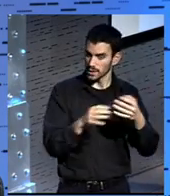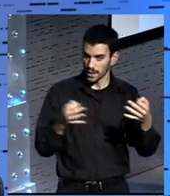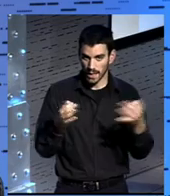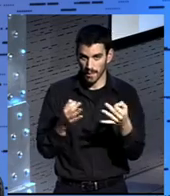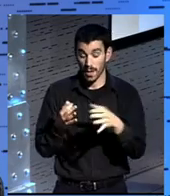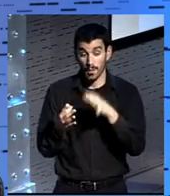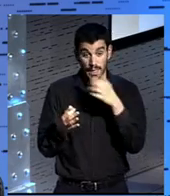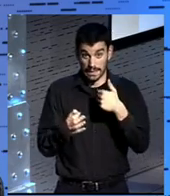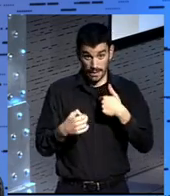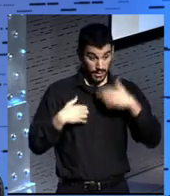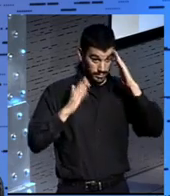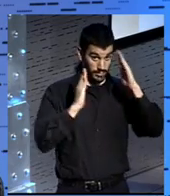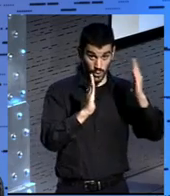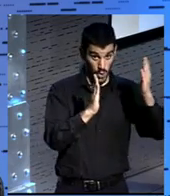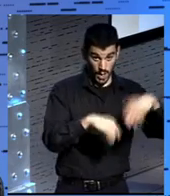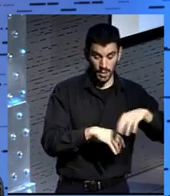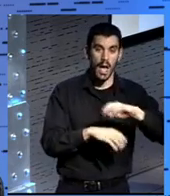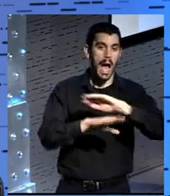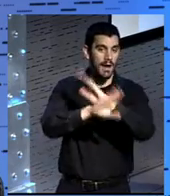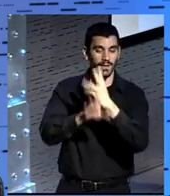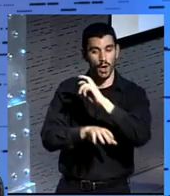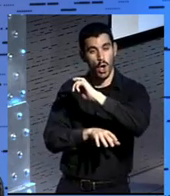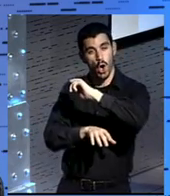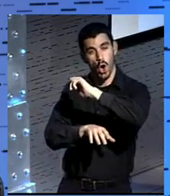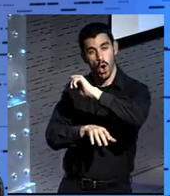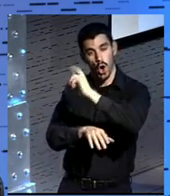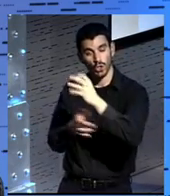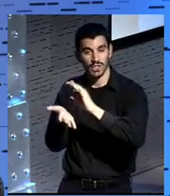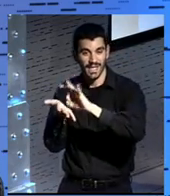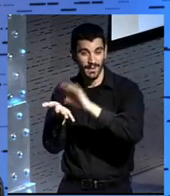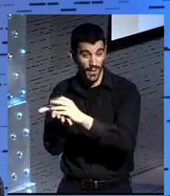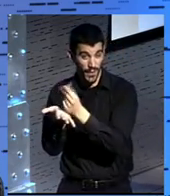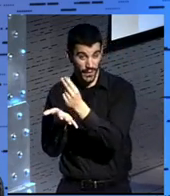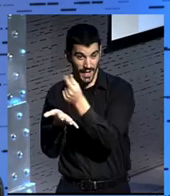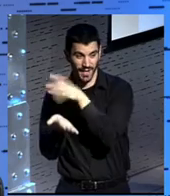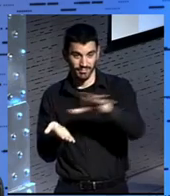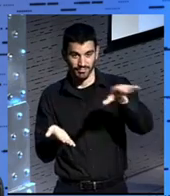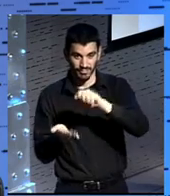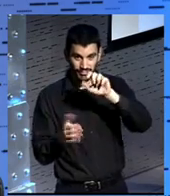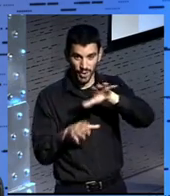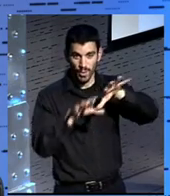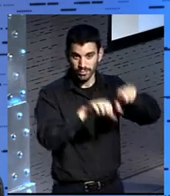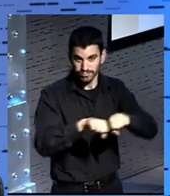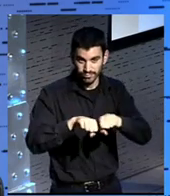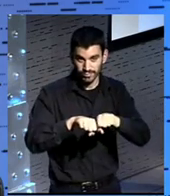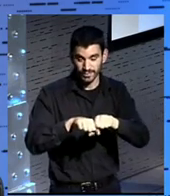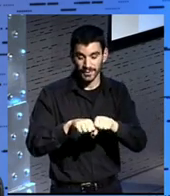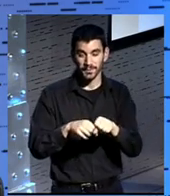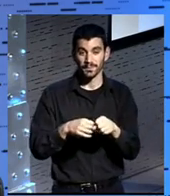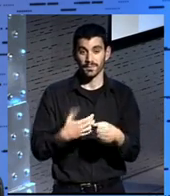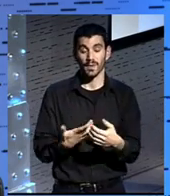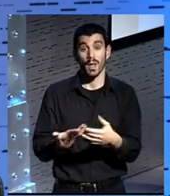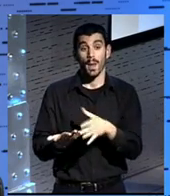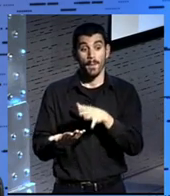intermediarios financieros, porque es una demanda para determinada clientela. Lo que seguramente los bancos en